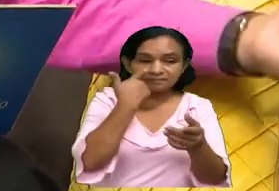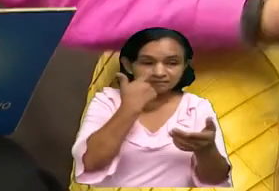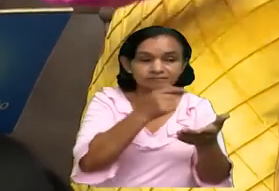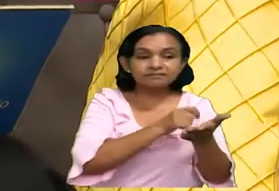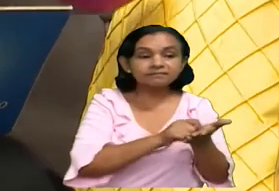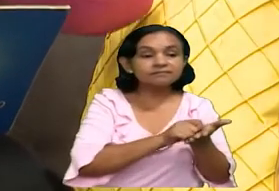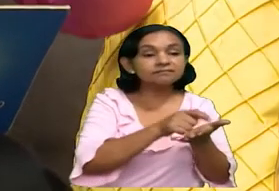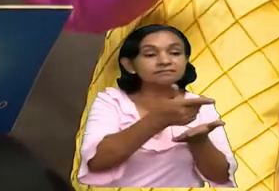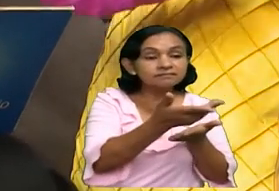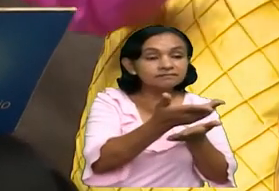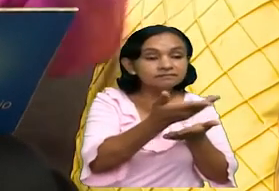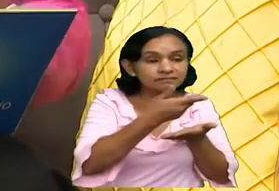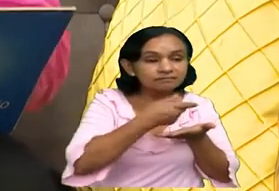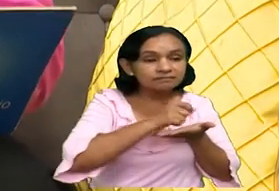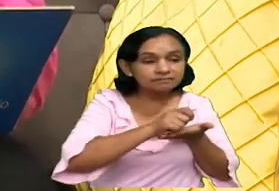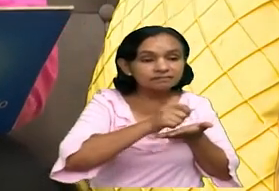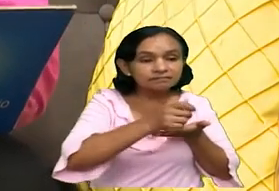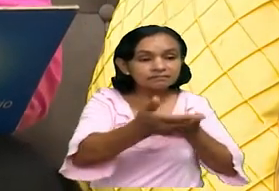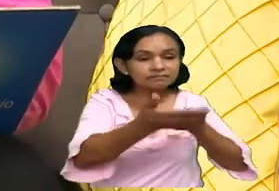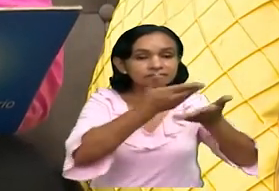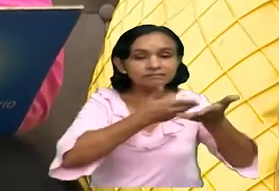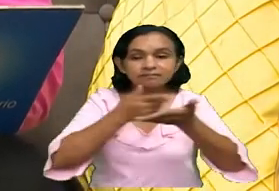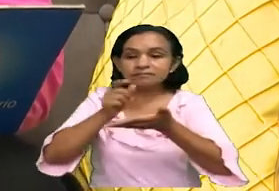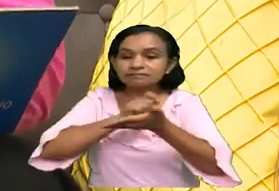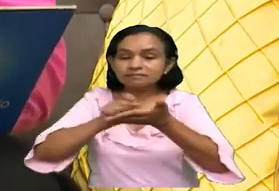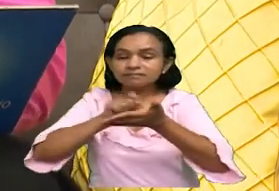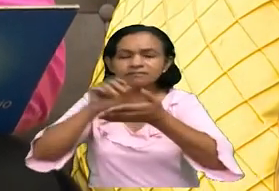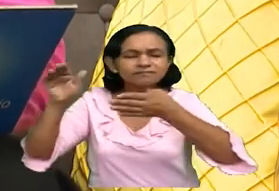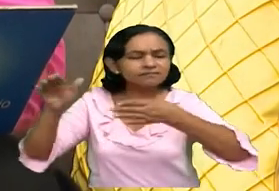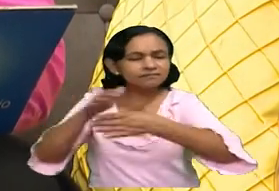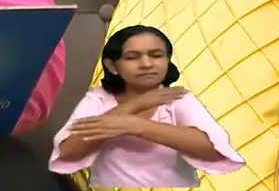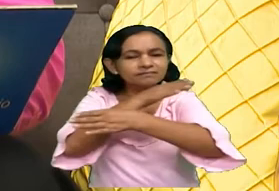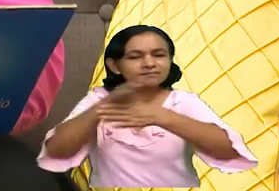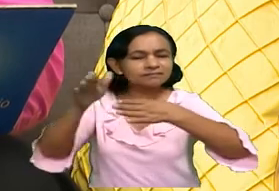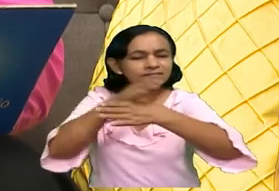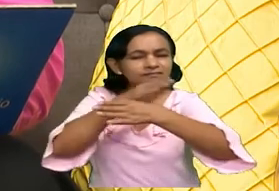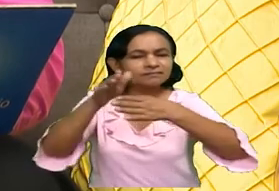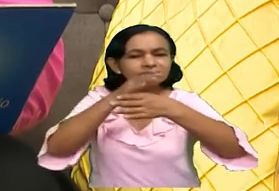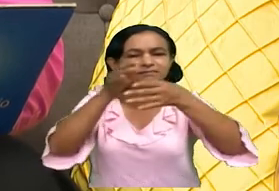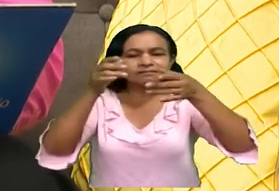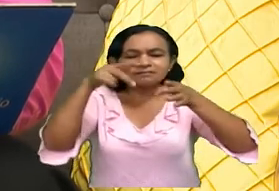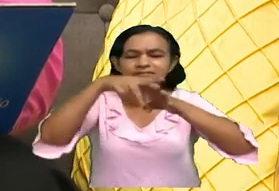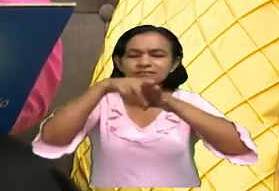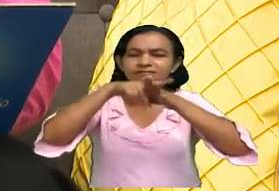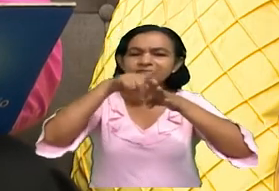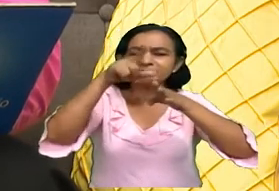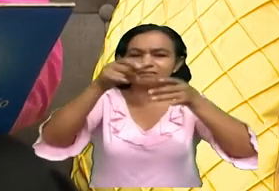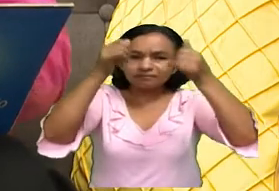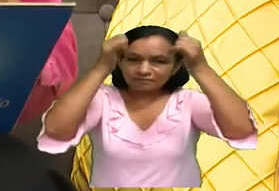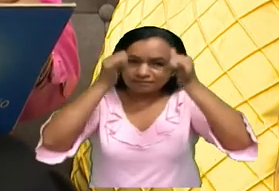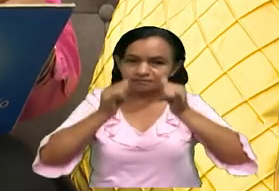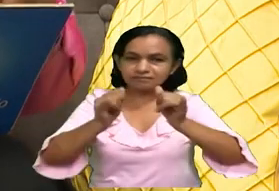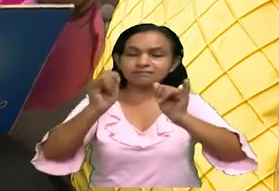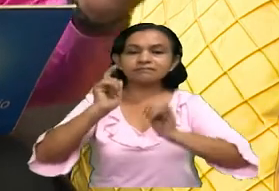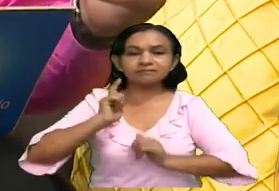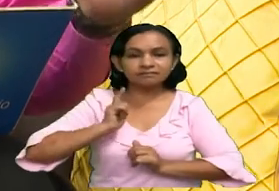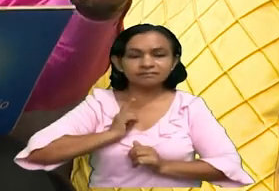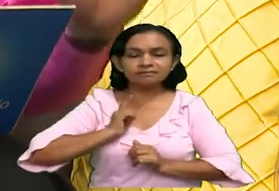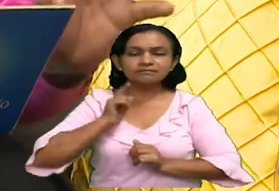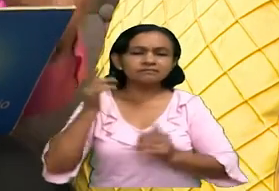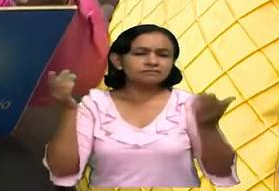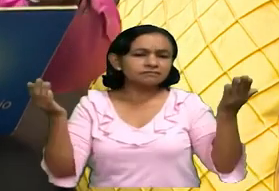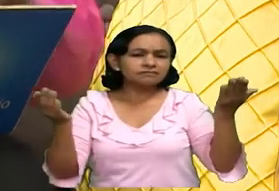también, porque también se está dando una retroalimentación de parte del Gobierno de Reconciliación y Unidad Nacional a partir de esta estrategia, pero ¿qué opinan